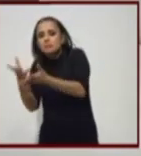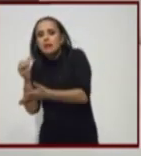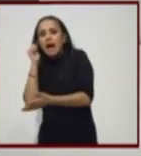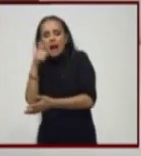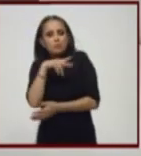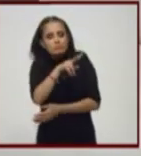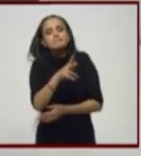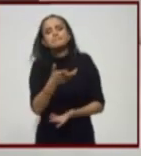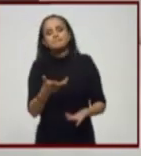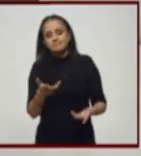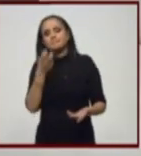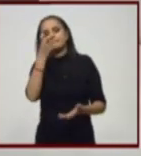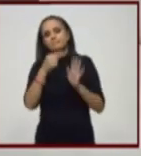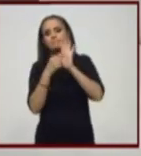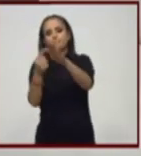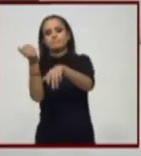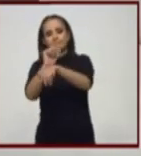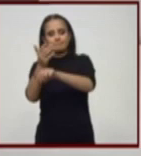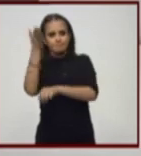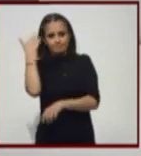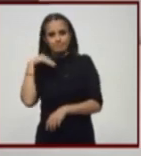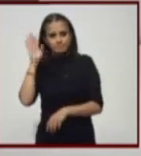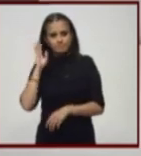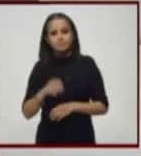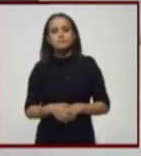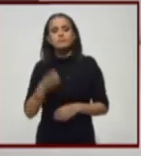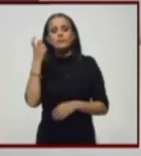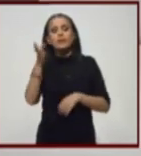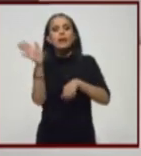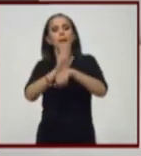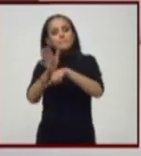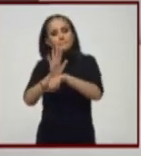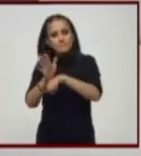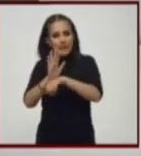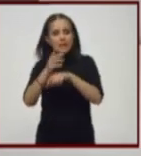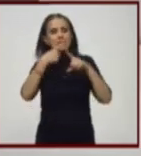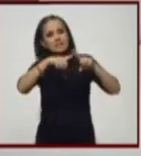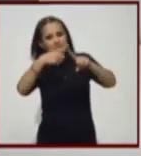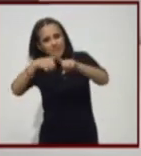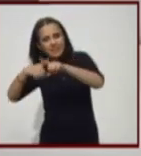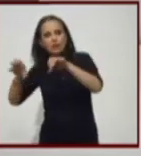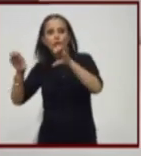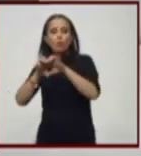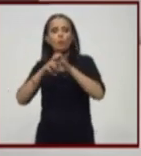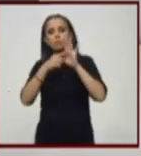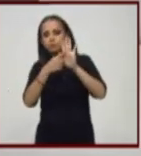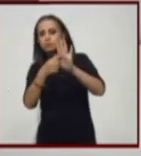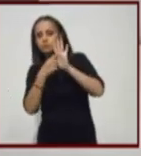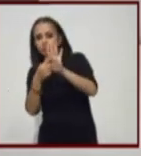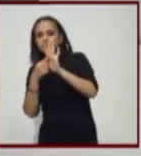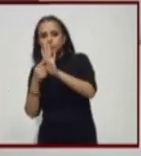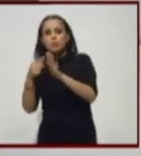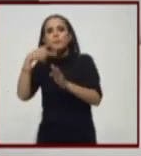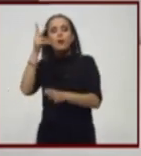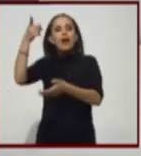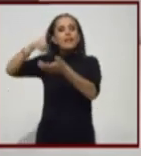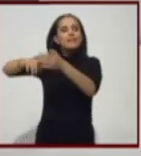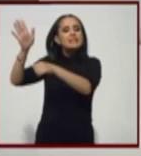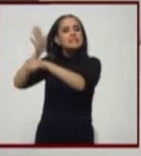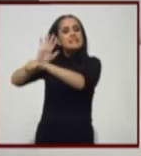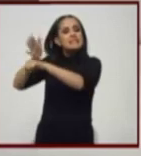movimiento de velocidad vertiginoso este no de esta escena tras escena pero meterte en un cine que